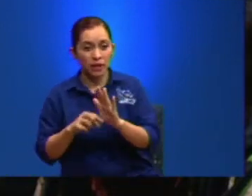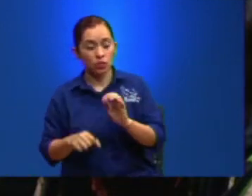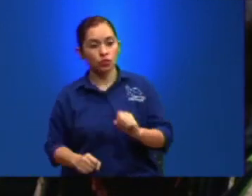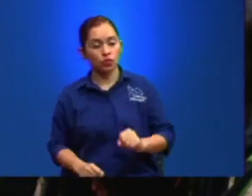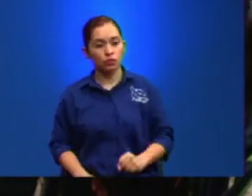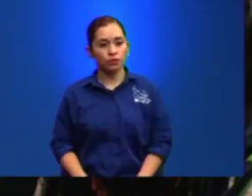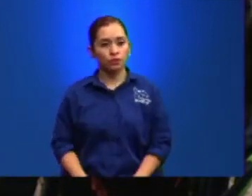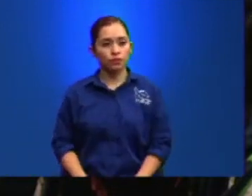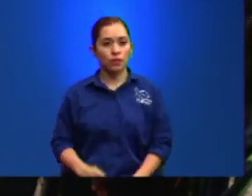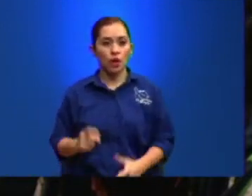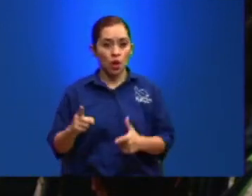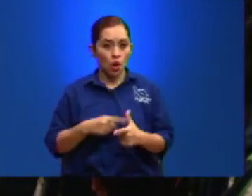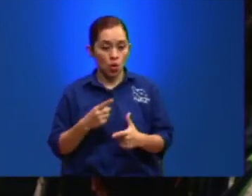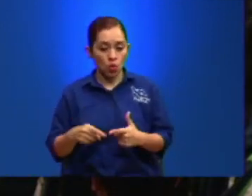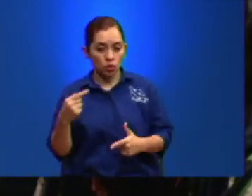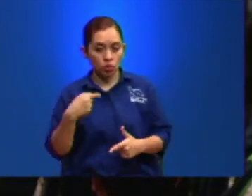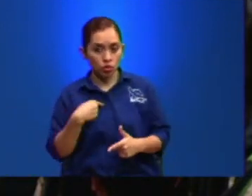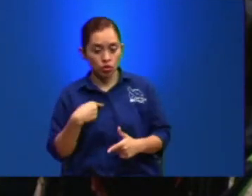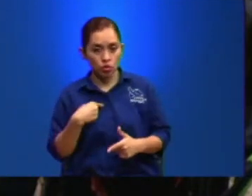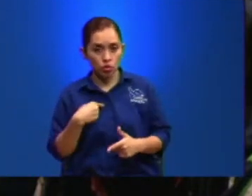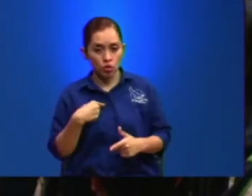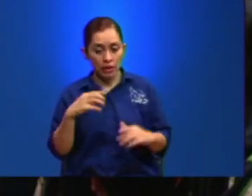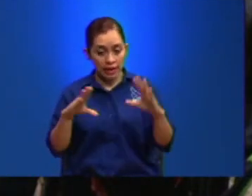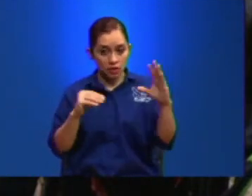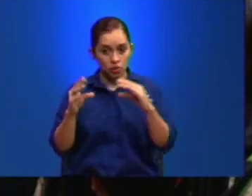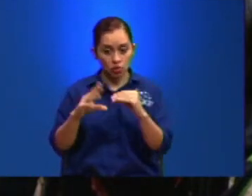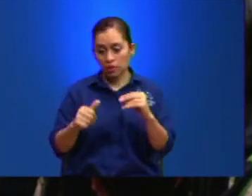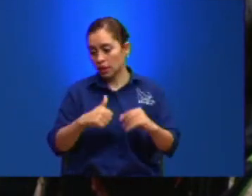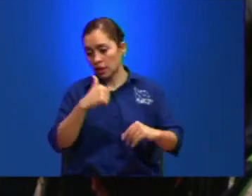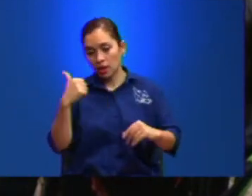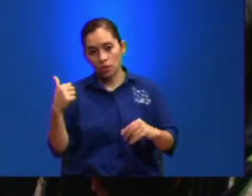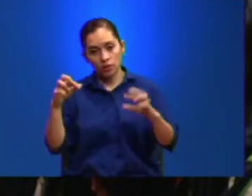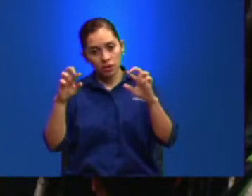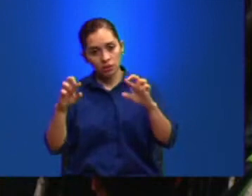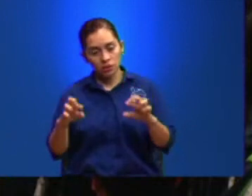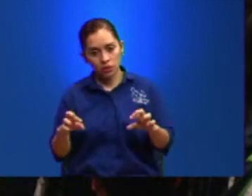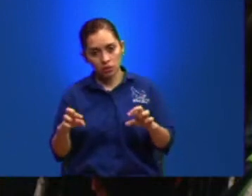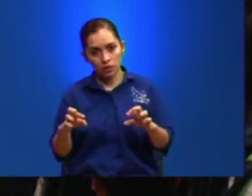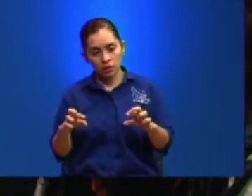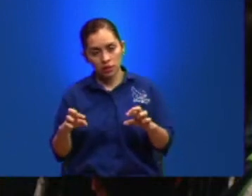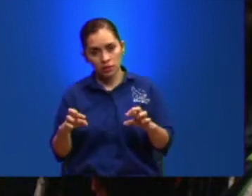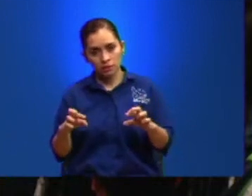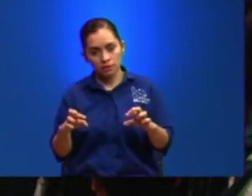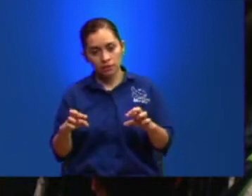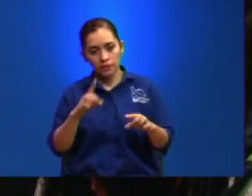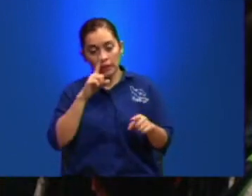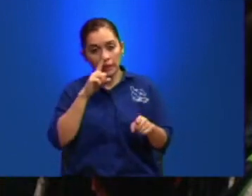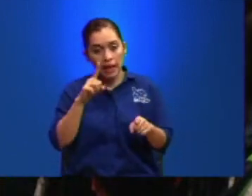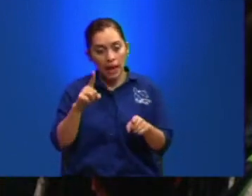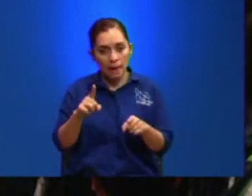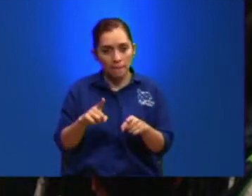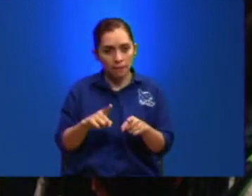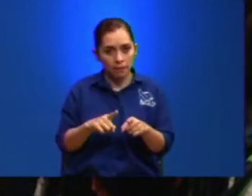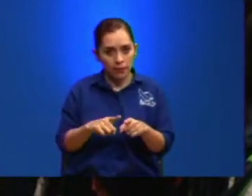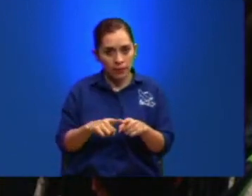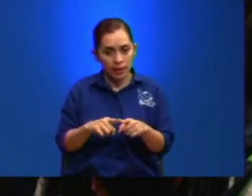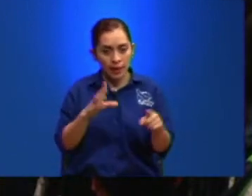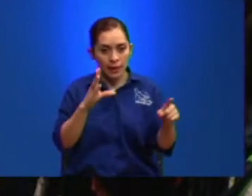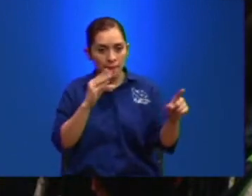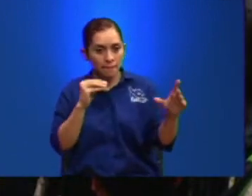empezaron a contar experiencias y de algunos ministros que precisamente cuando se terminaba en